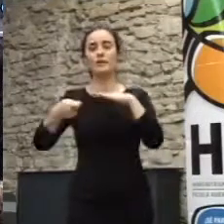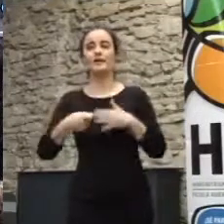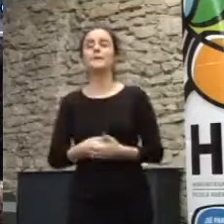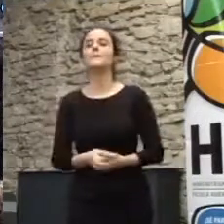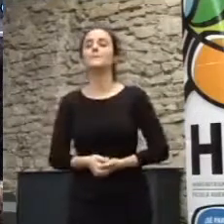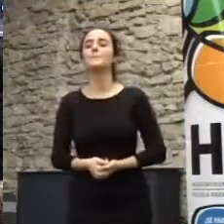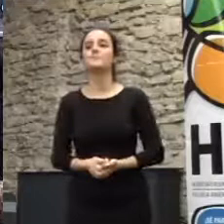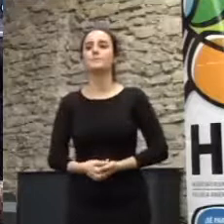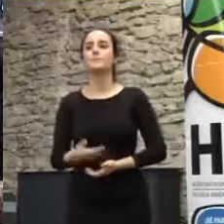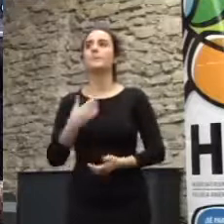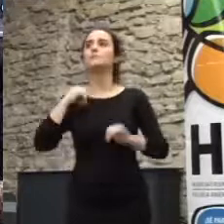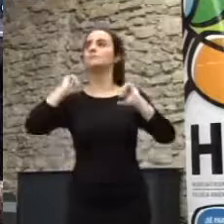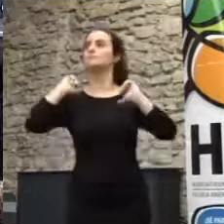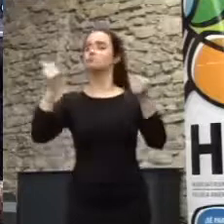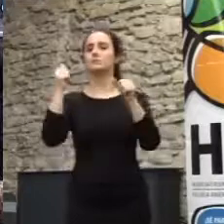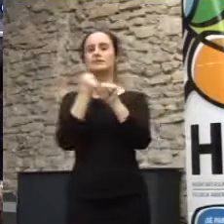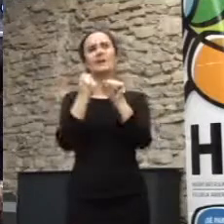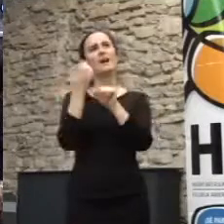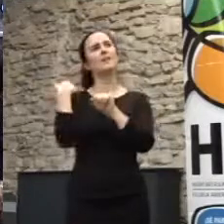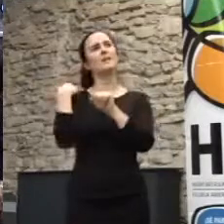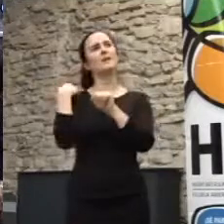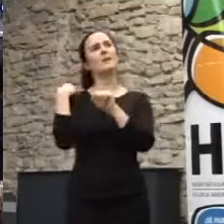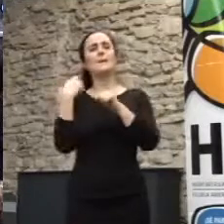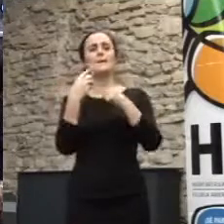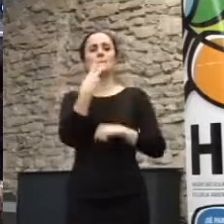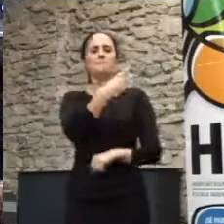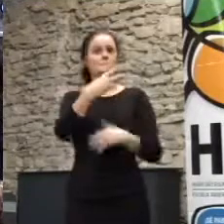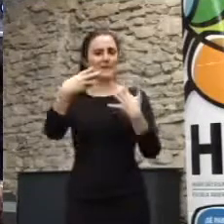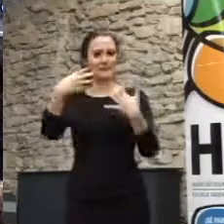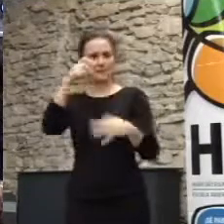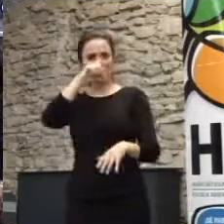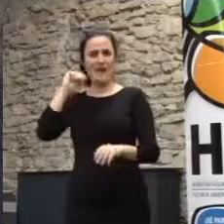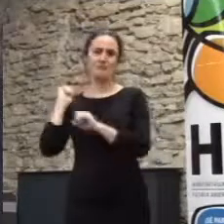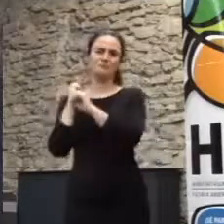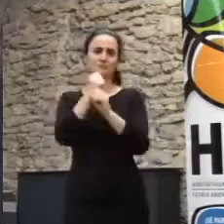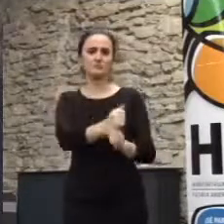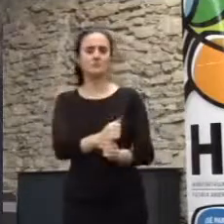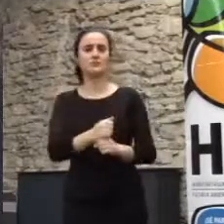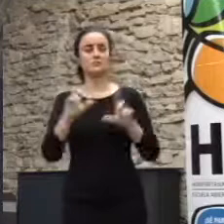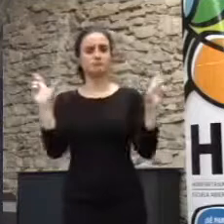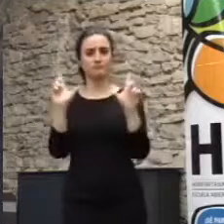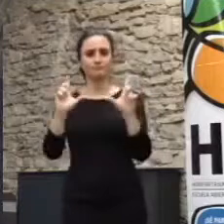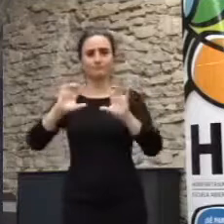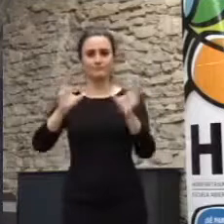Empecé a trabajar hace 28 años en los medios de comunicación. Empecé